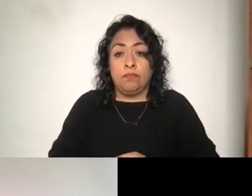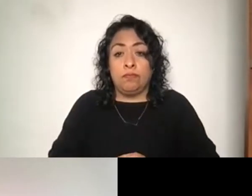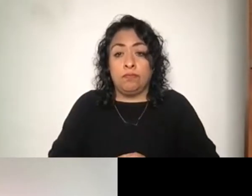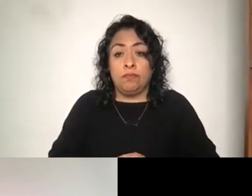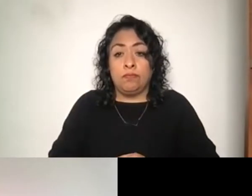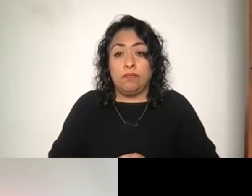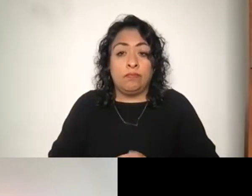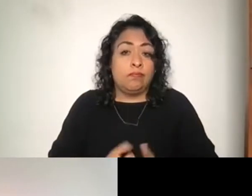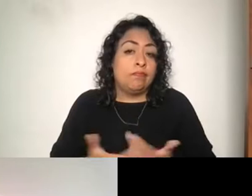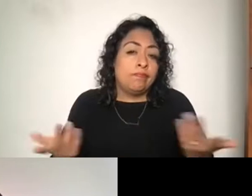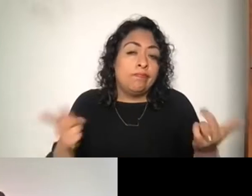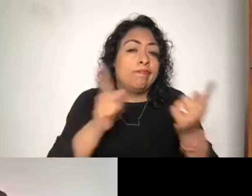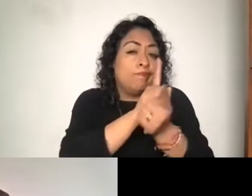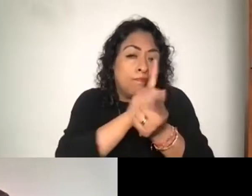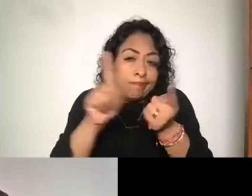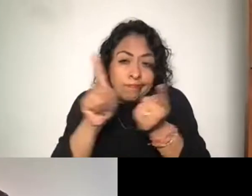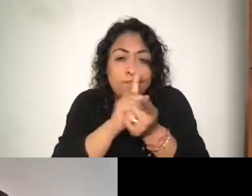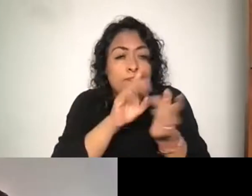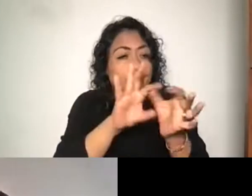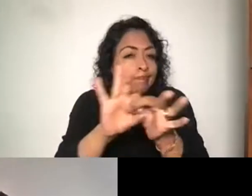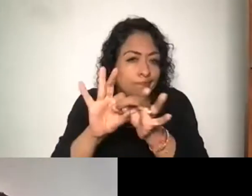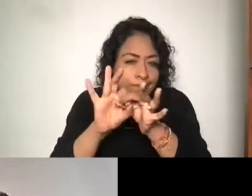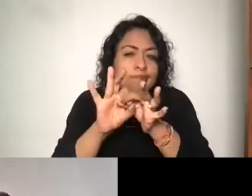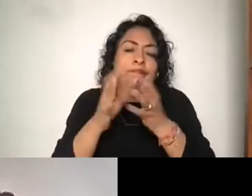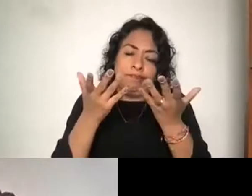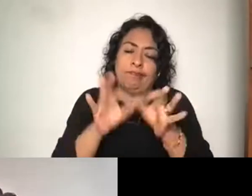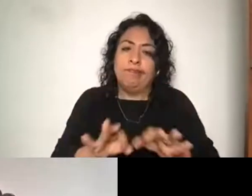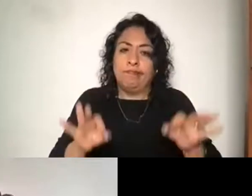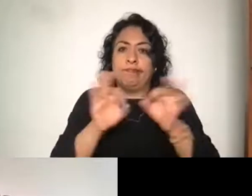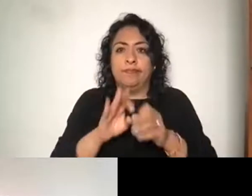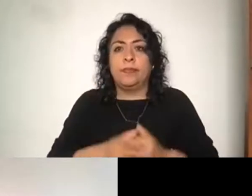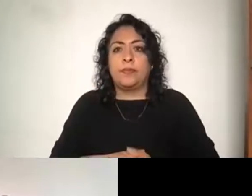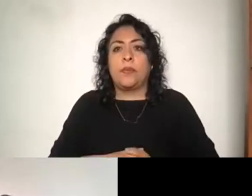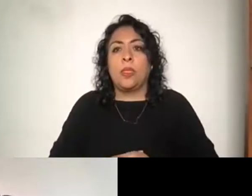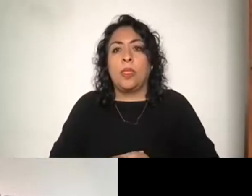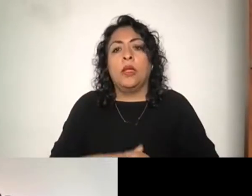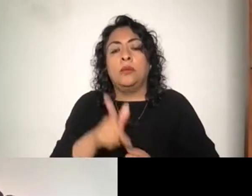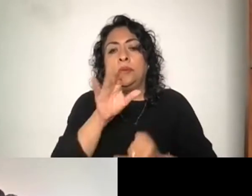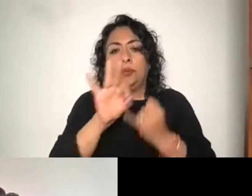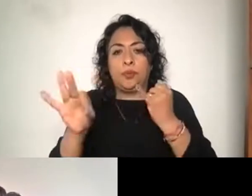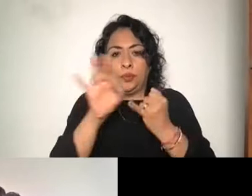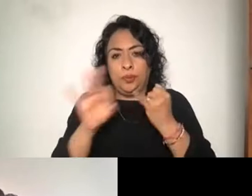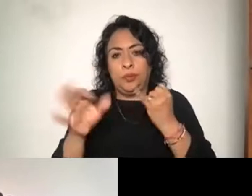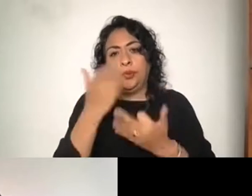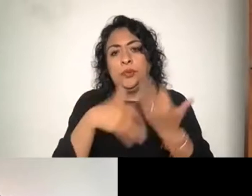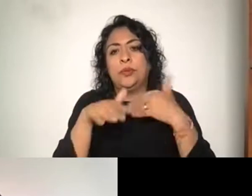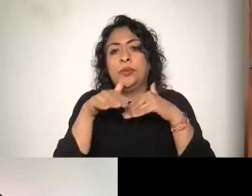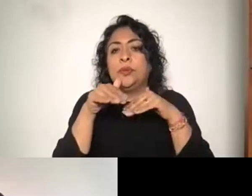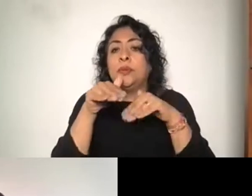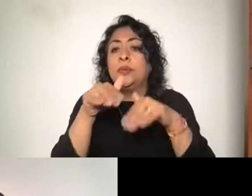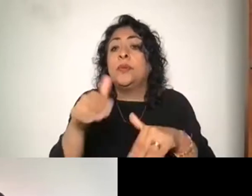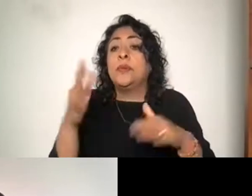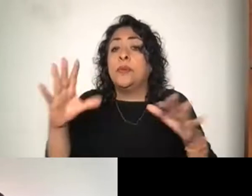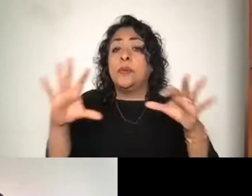pues por la interacción y por los vínculos que se llegan a hacer, ¿no? Entonces, y por último, todo lo que tiene que ver con nuestra